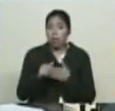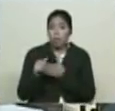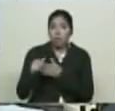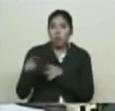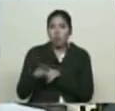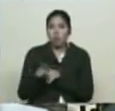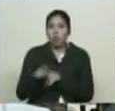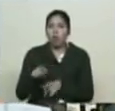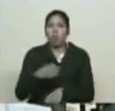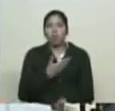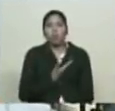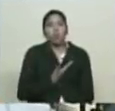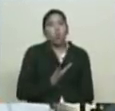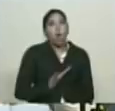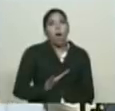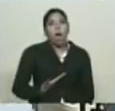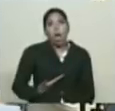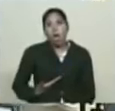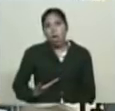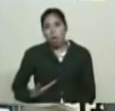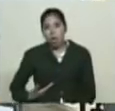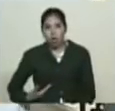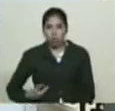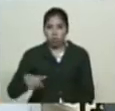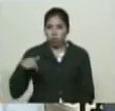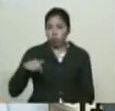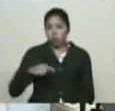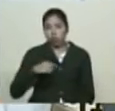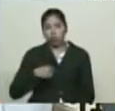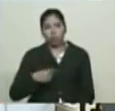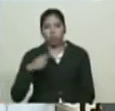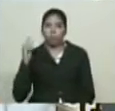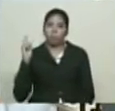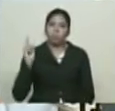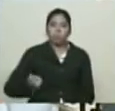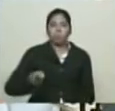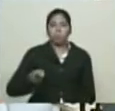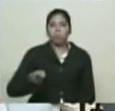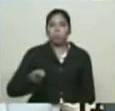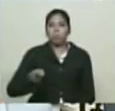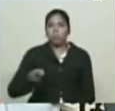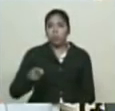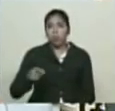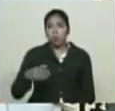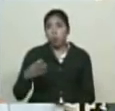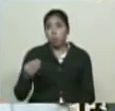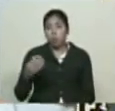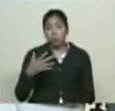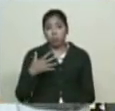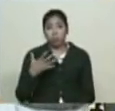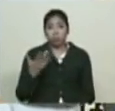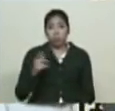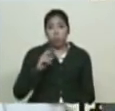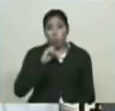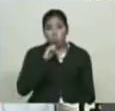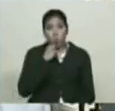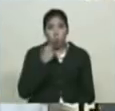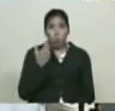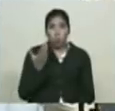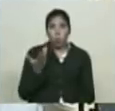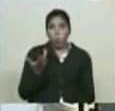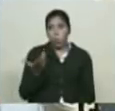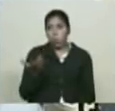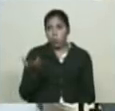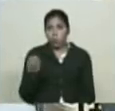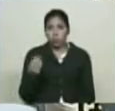voluntad popular, del voto popular. Ellos se creen, son muy prepotentes, muy arrogantes,